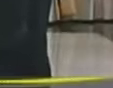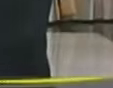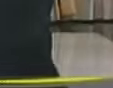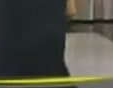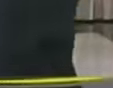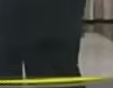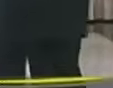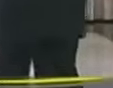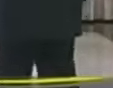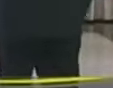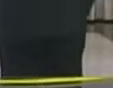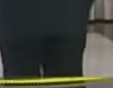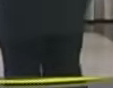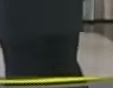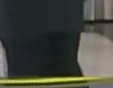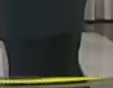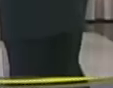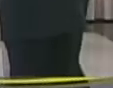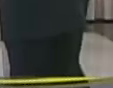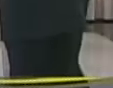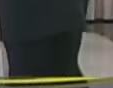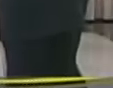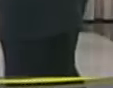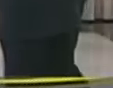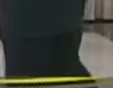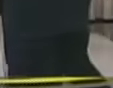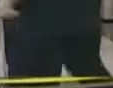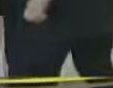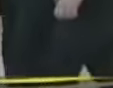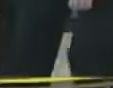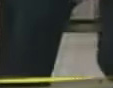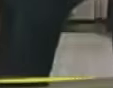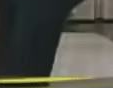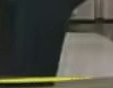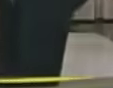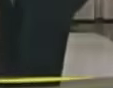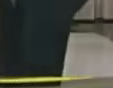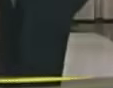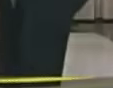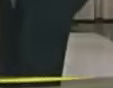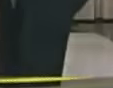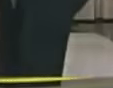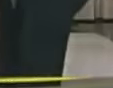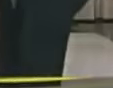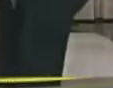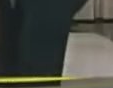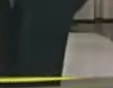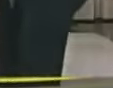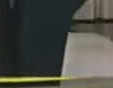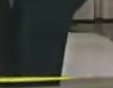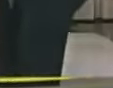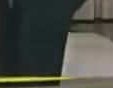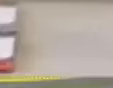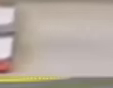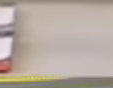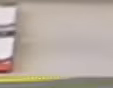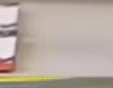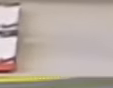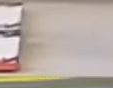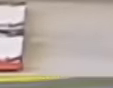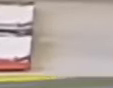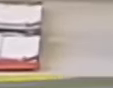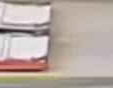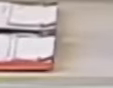de petrolera del Caribe, como lo soñó el comandante Eterno Hugo Chávez a través de Petrocaribe. Vemos allí entonces